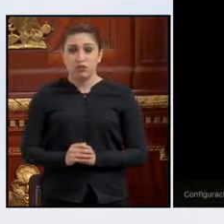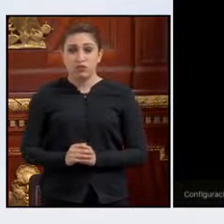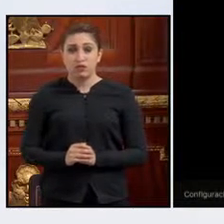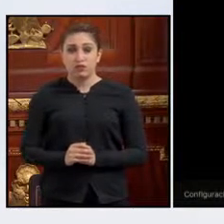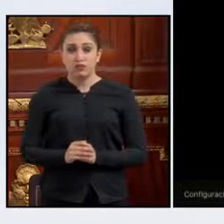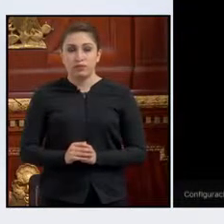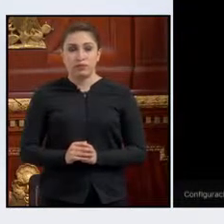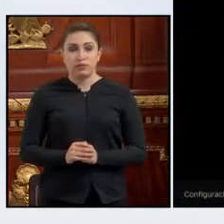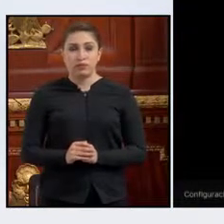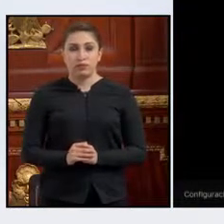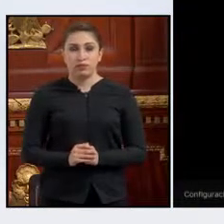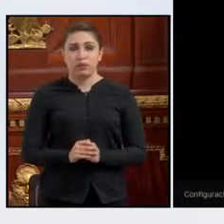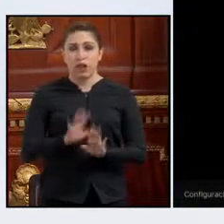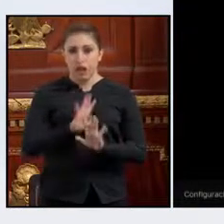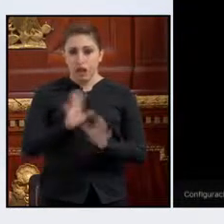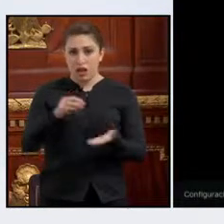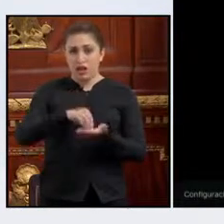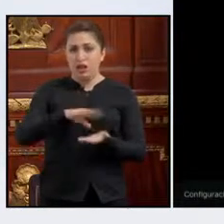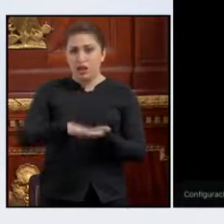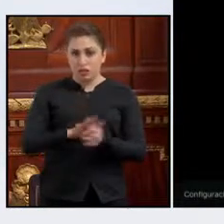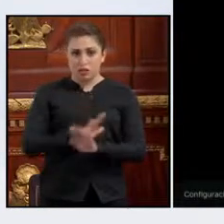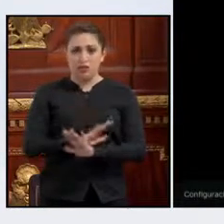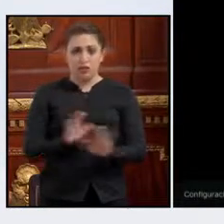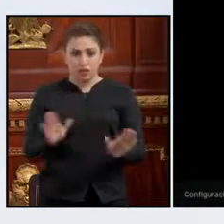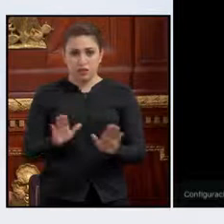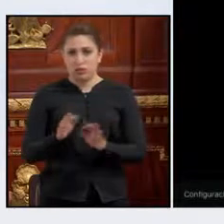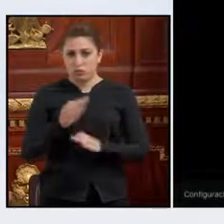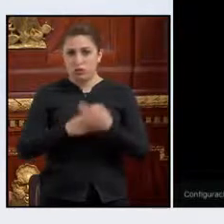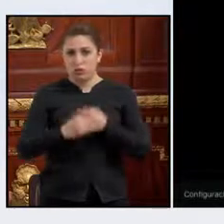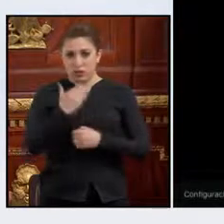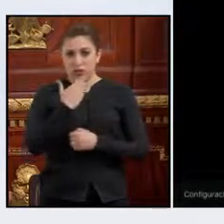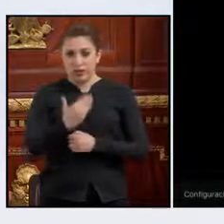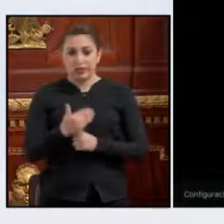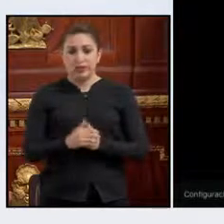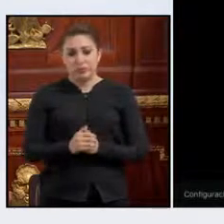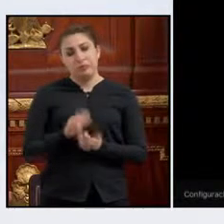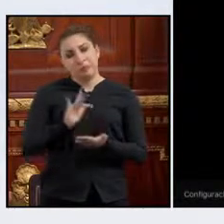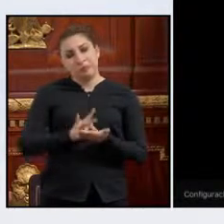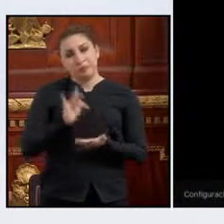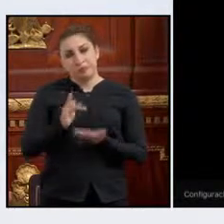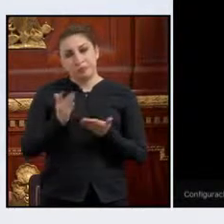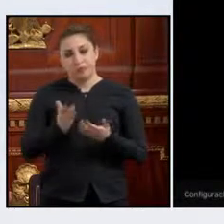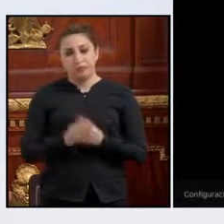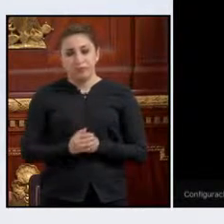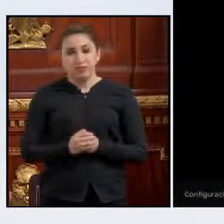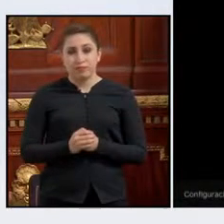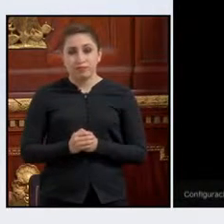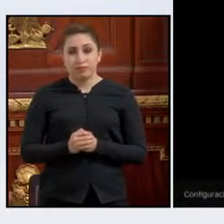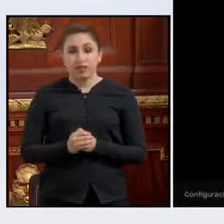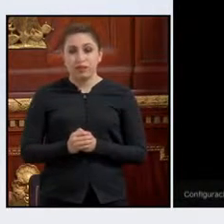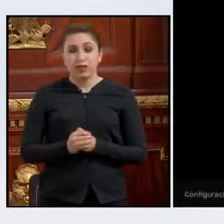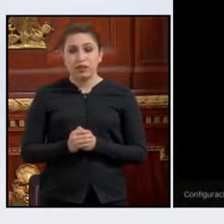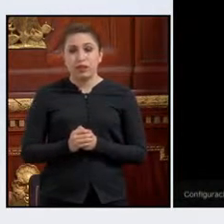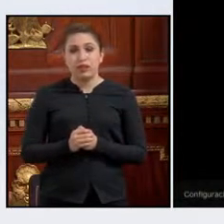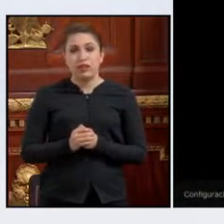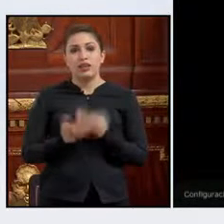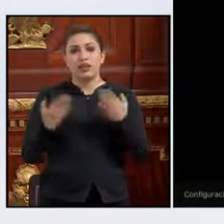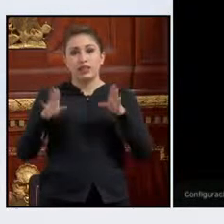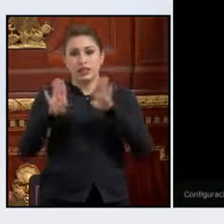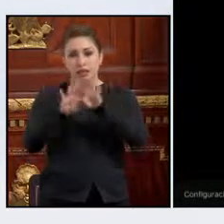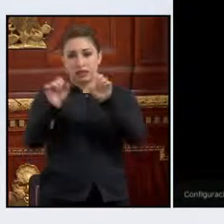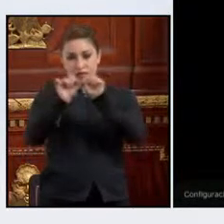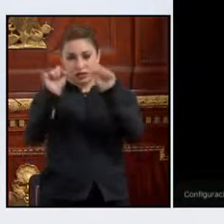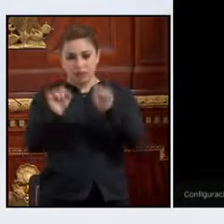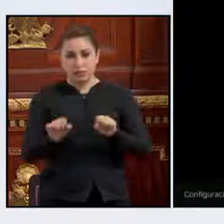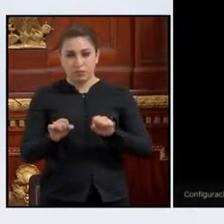Fuentes. Sí, diputado Fuentes Gómez Jesús Ricardo. Sí. Muchas gracias. Se cierra el sistema de pasar